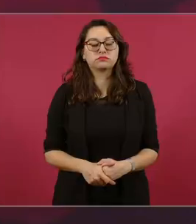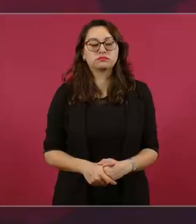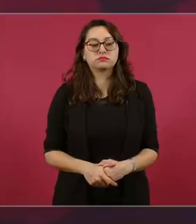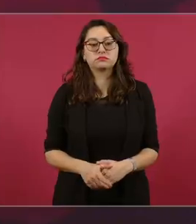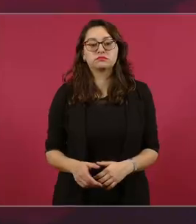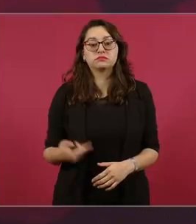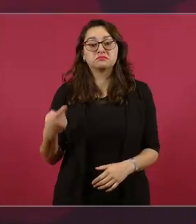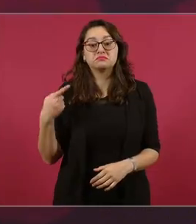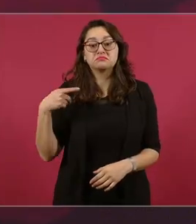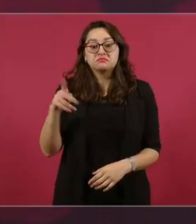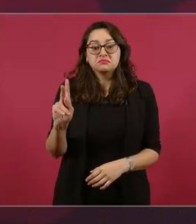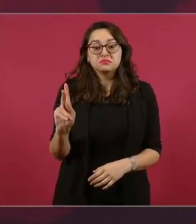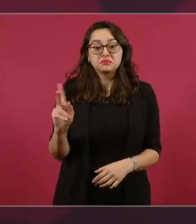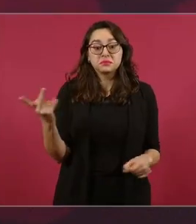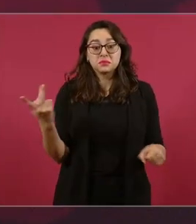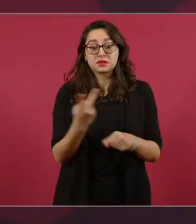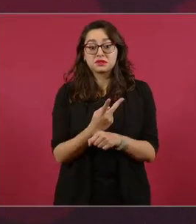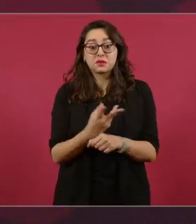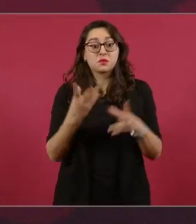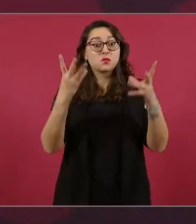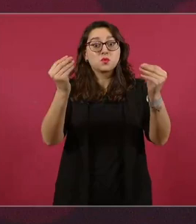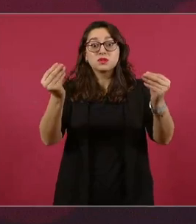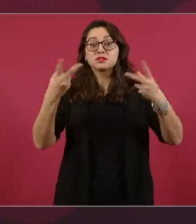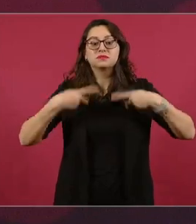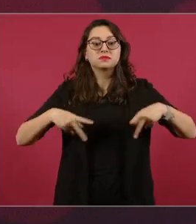le pasa a muchos.